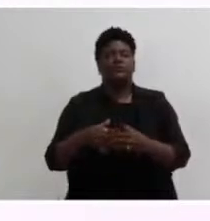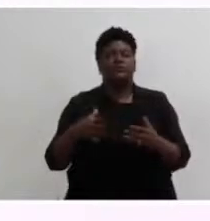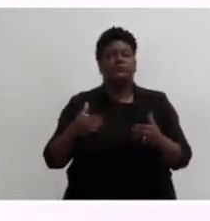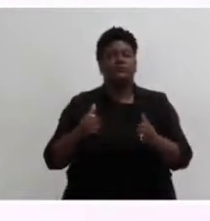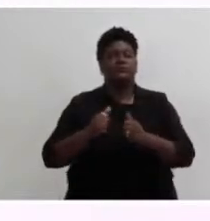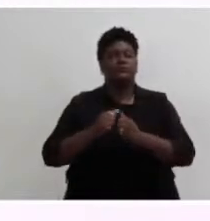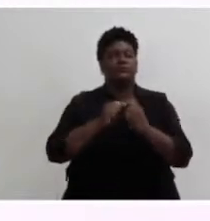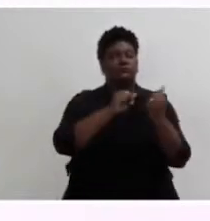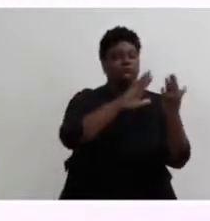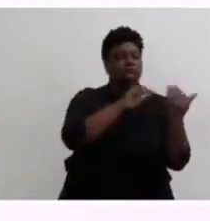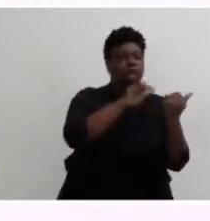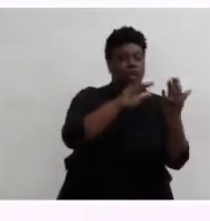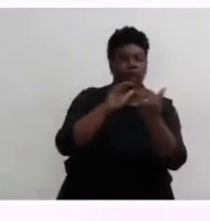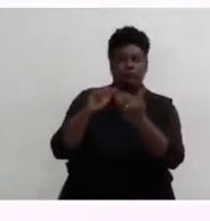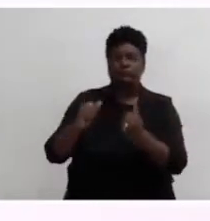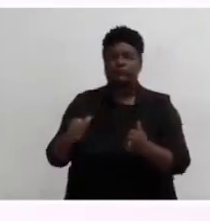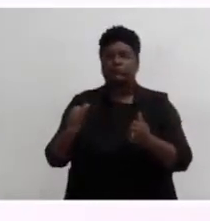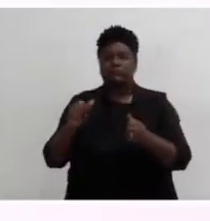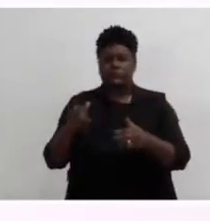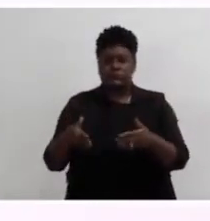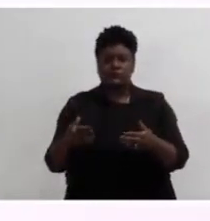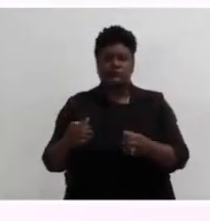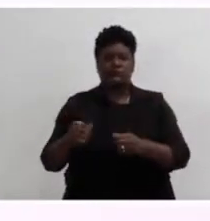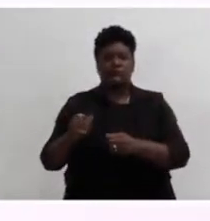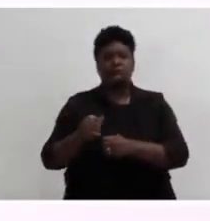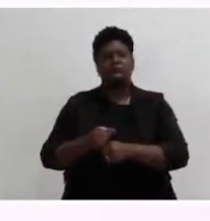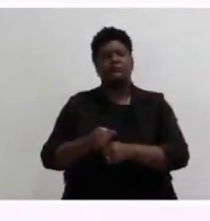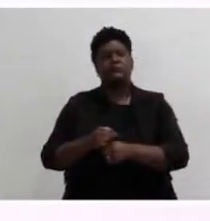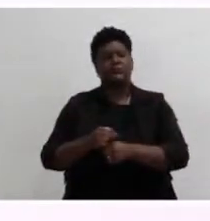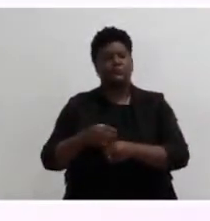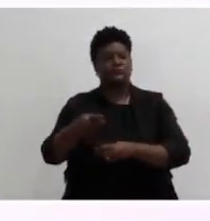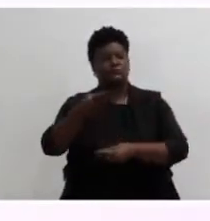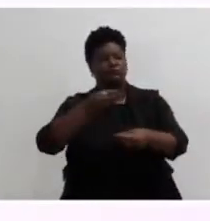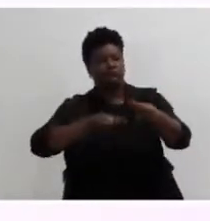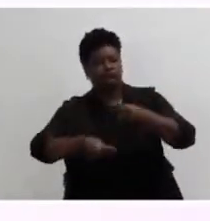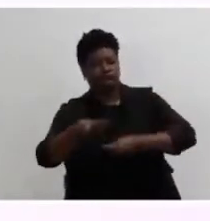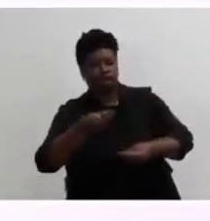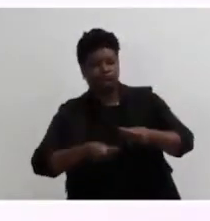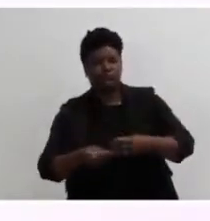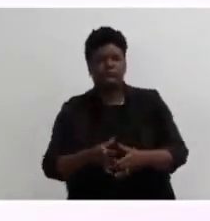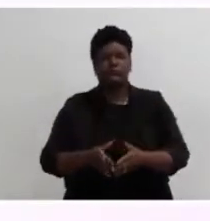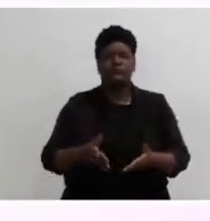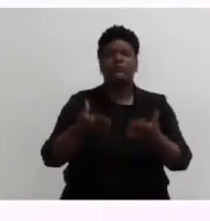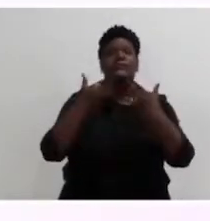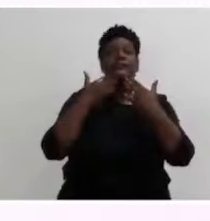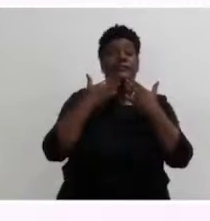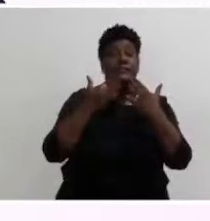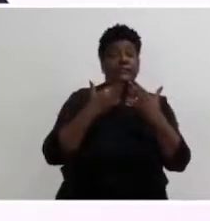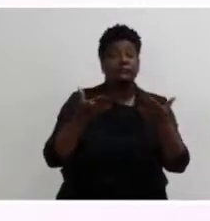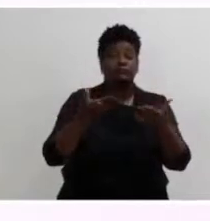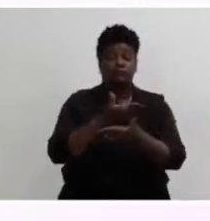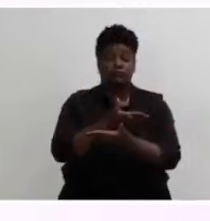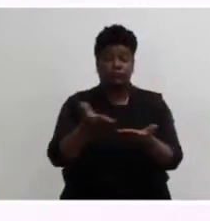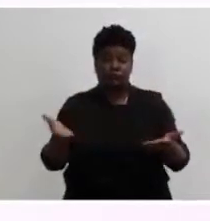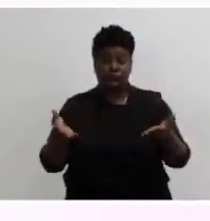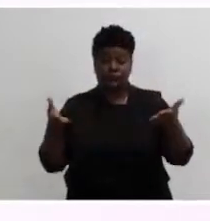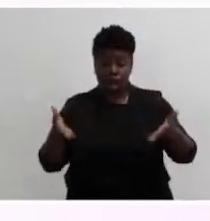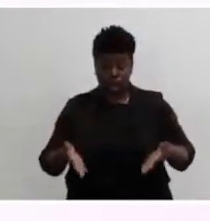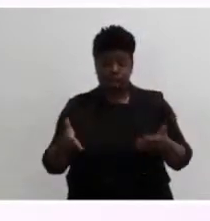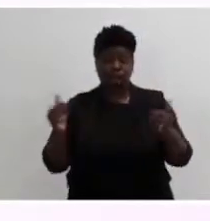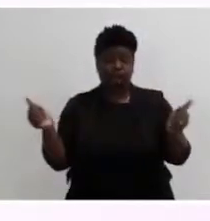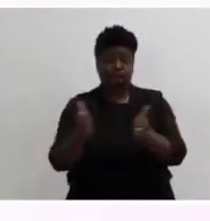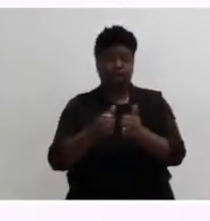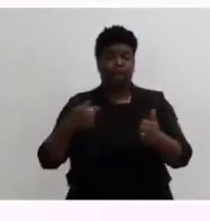confiable para esta industria. Así que estamos felices de contar con ustedes, estudiantes que comparten el